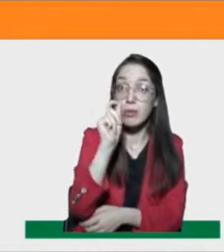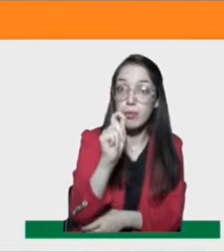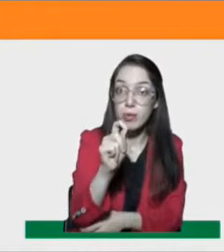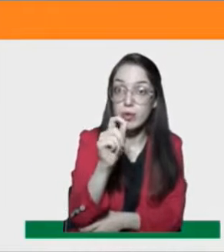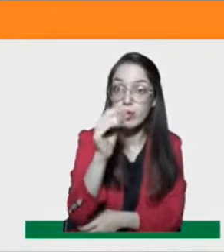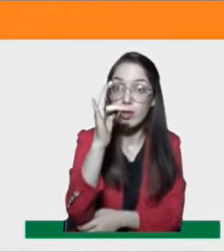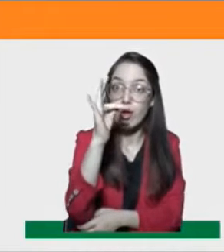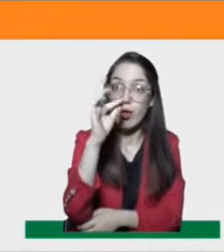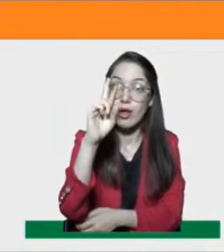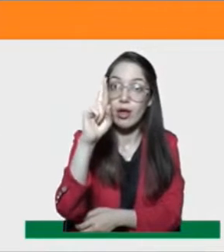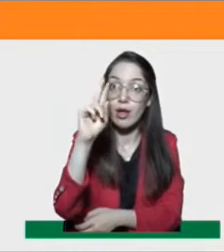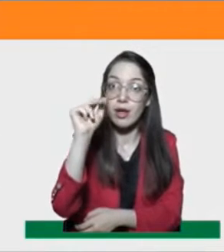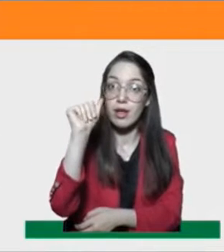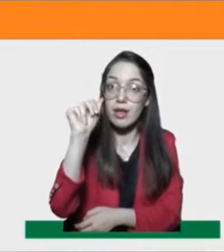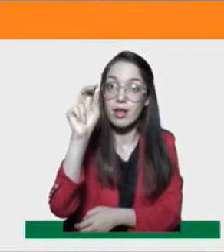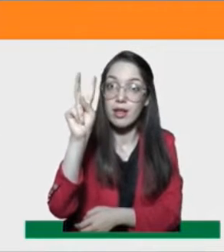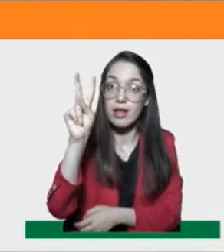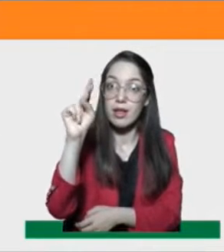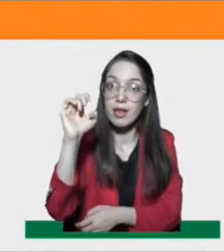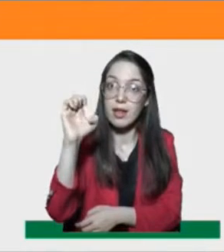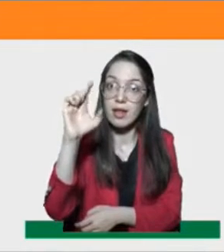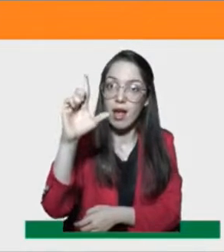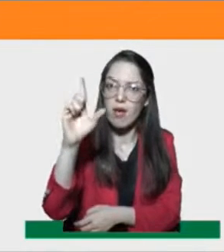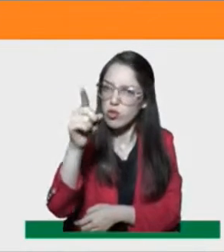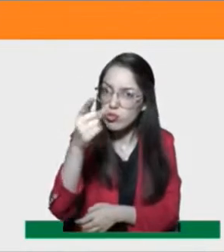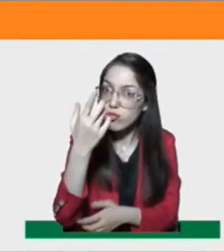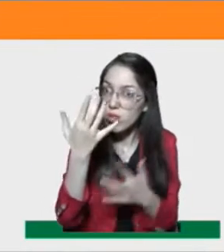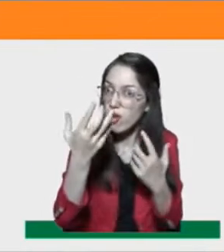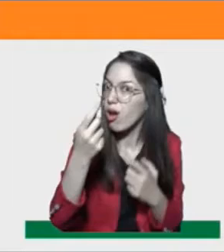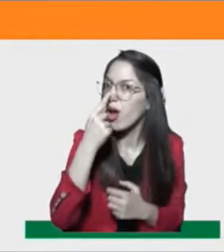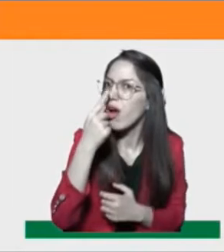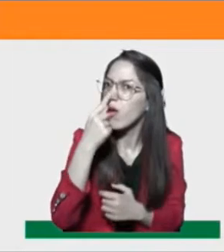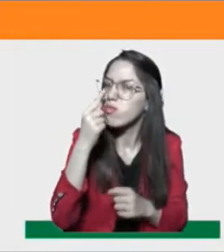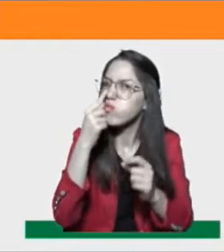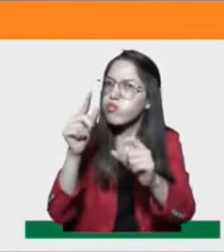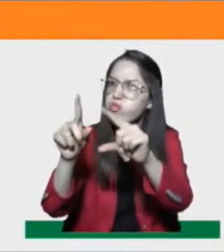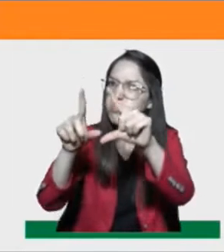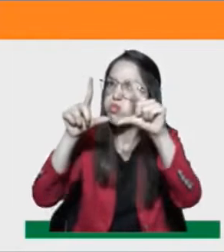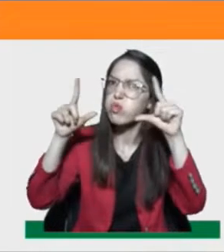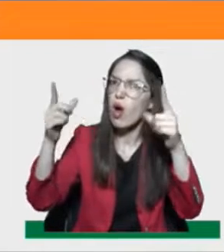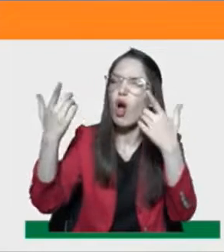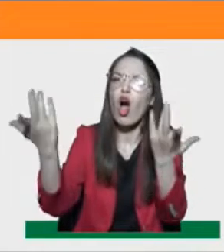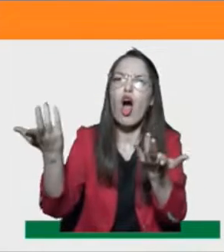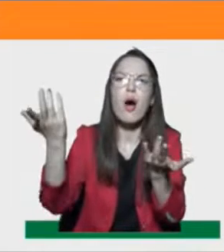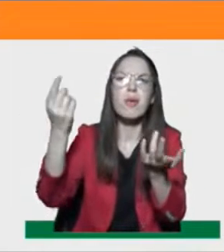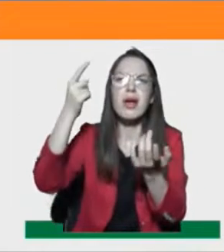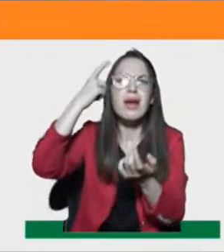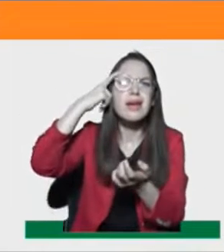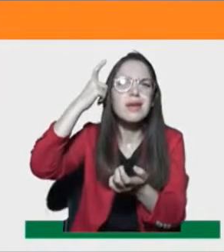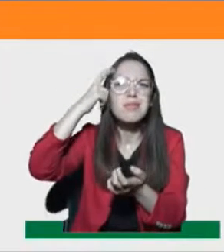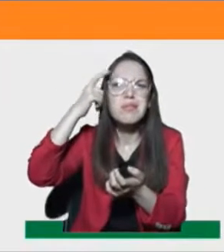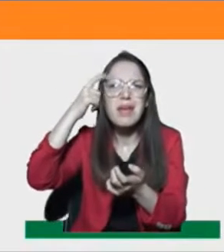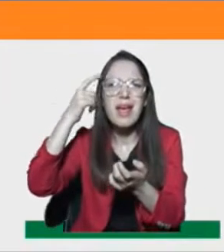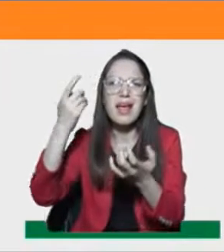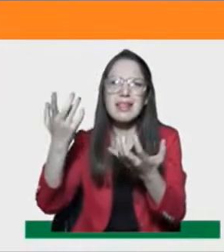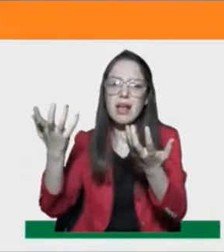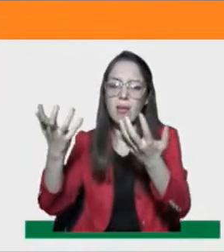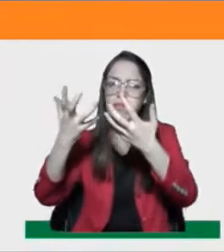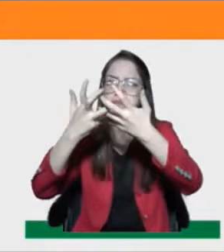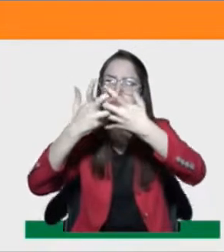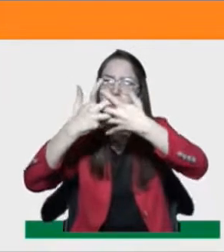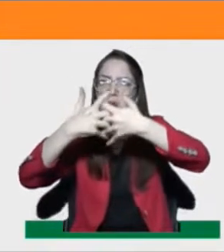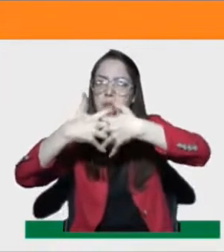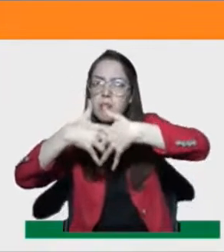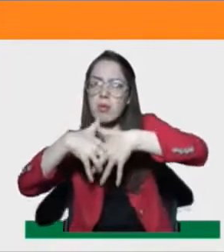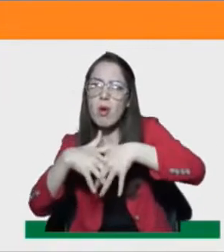empezar a explorar, a conocer cómo es esa, digamos, esa filosofía, ese engranaje que tenemos del